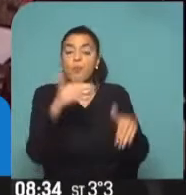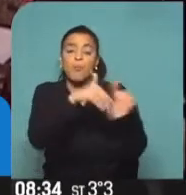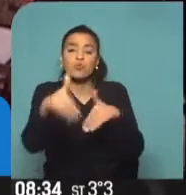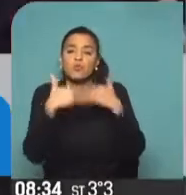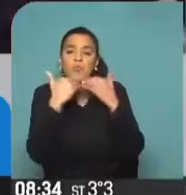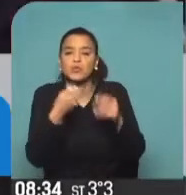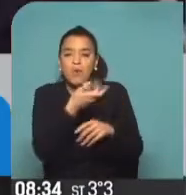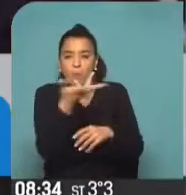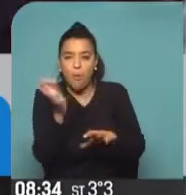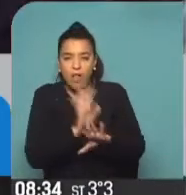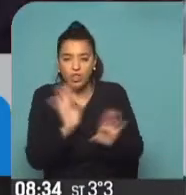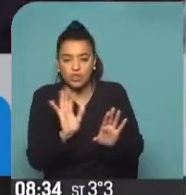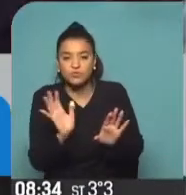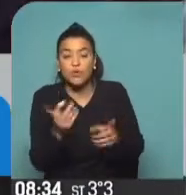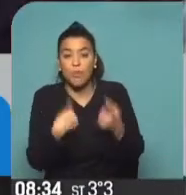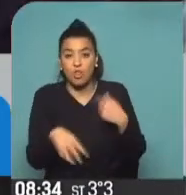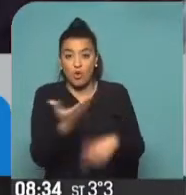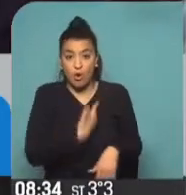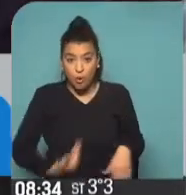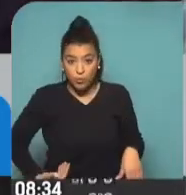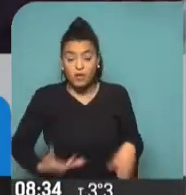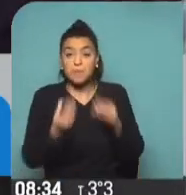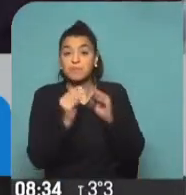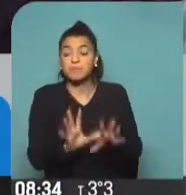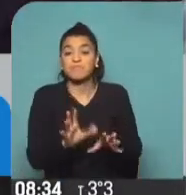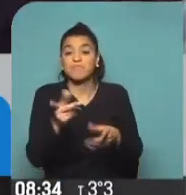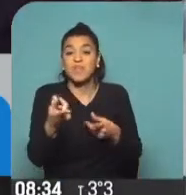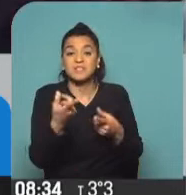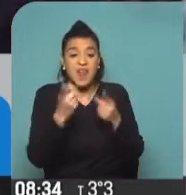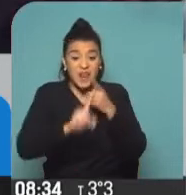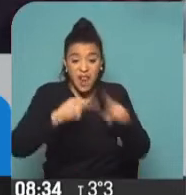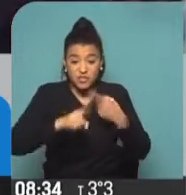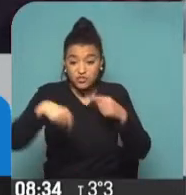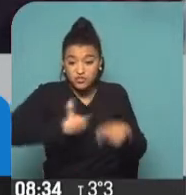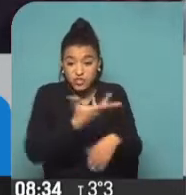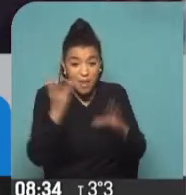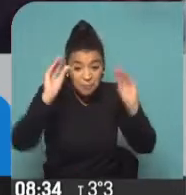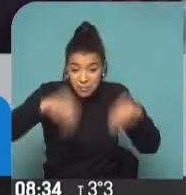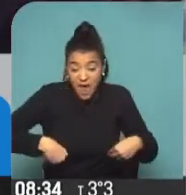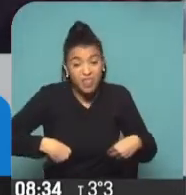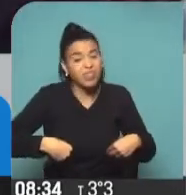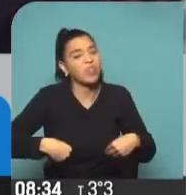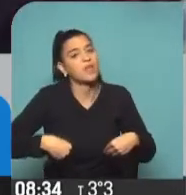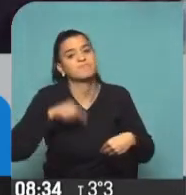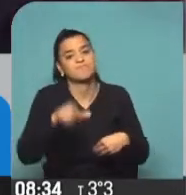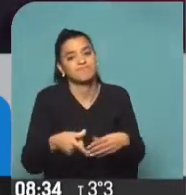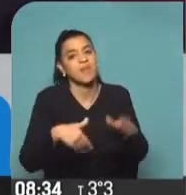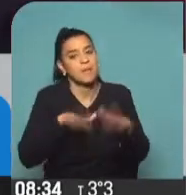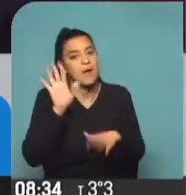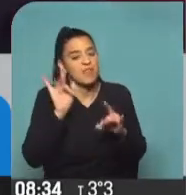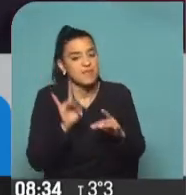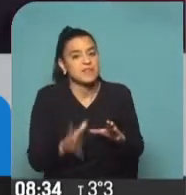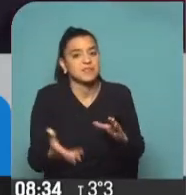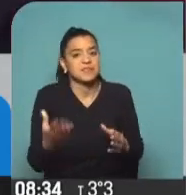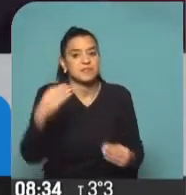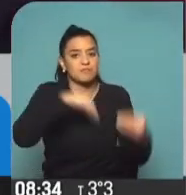conseguido. Cuando un gobierno empieza a perder en esa relación con la sociedad, le es cada vez más difícil juntar la mayoría para aprobar las